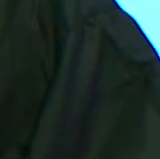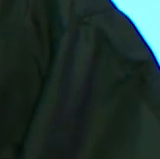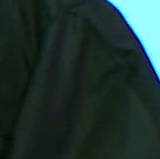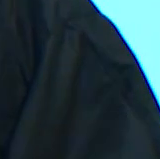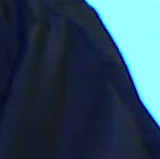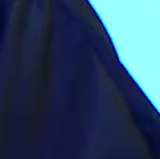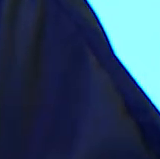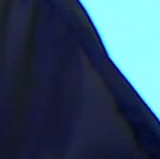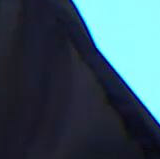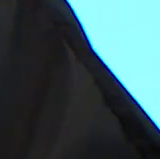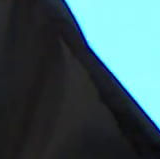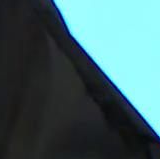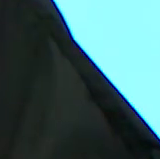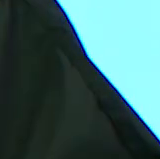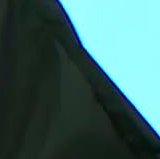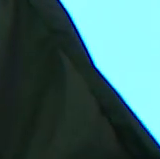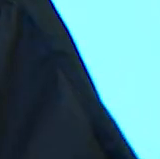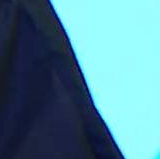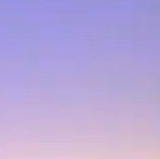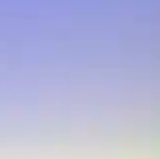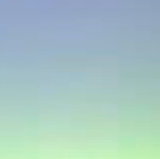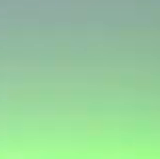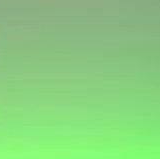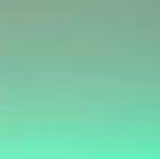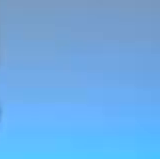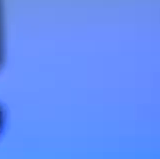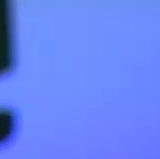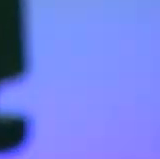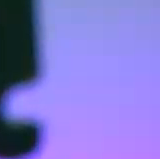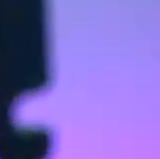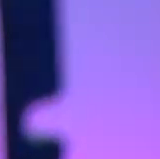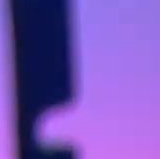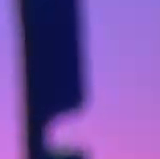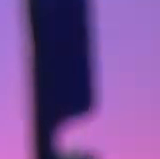de foco, sitio remoto.